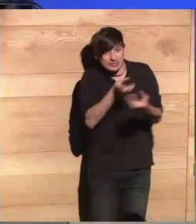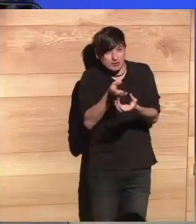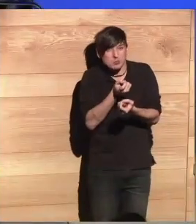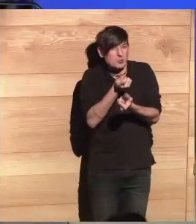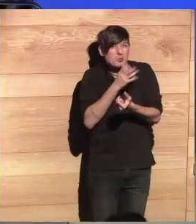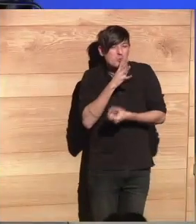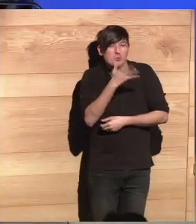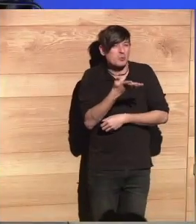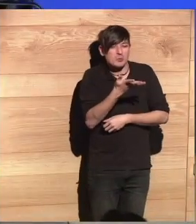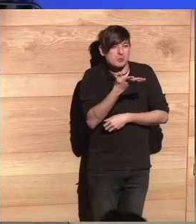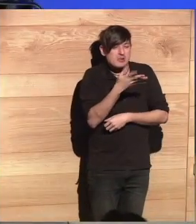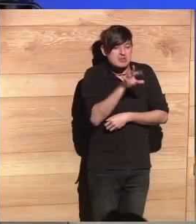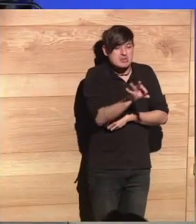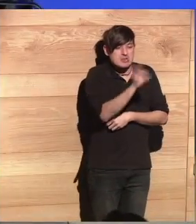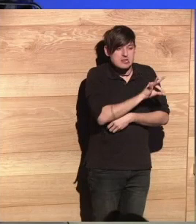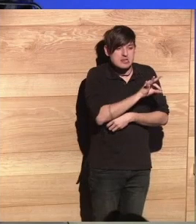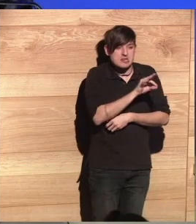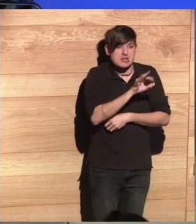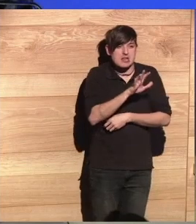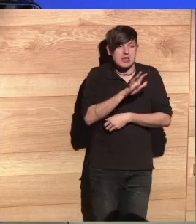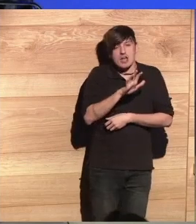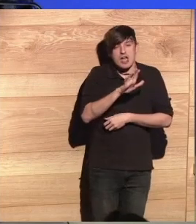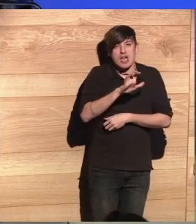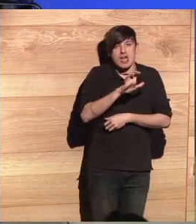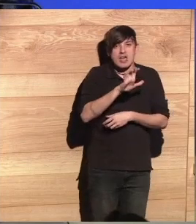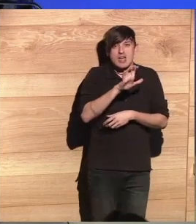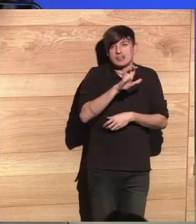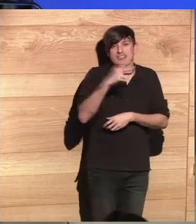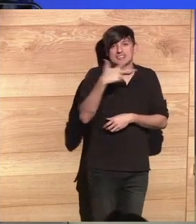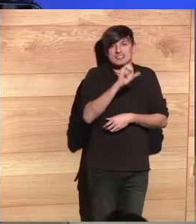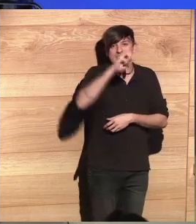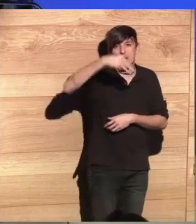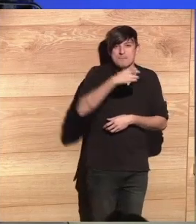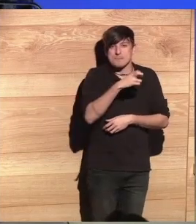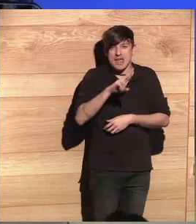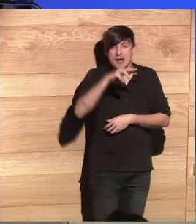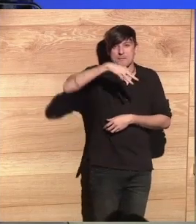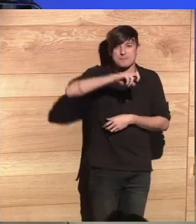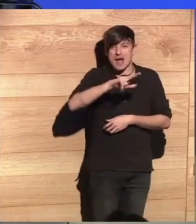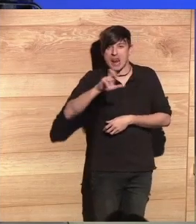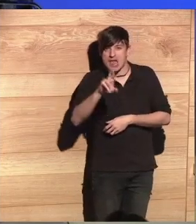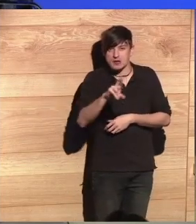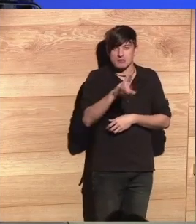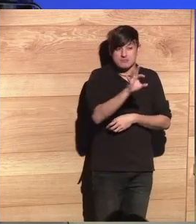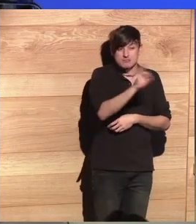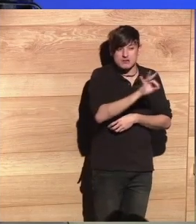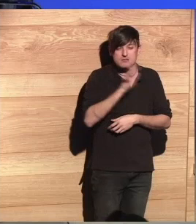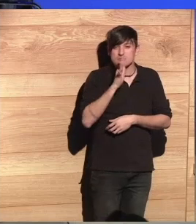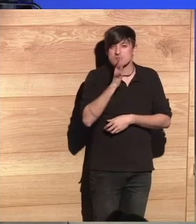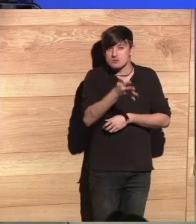empezar, por qué la elección del ensamble, por qué el ensamble, el Chamber Mahler Orquestra, el Mahler Chamber